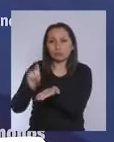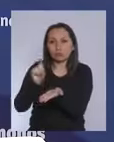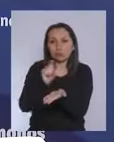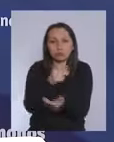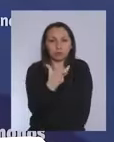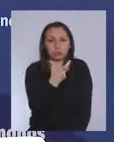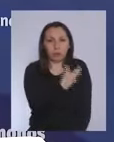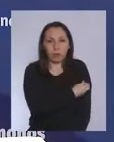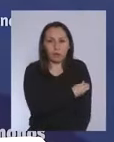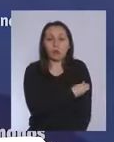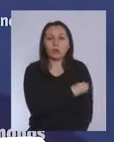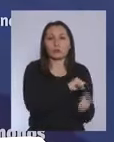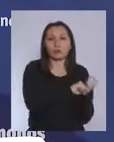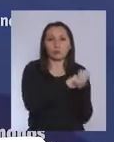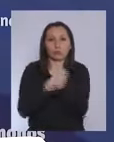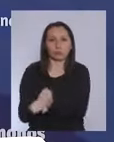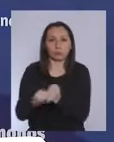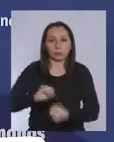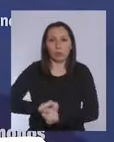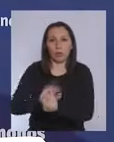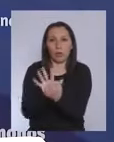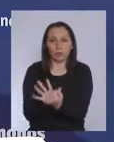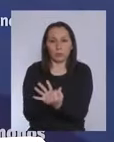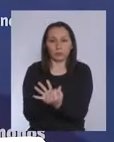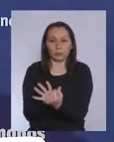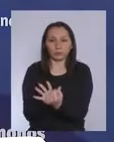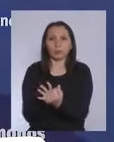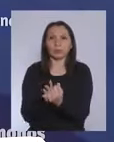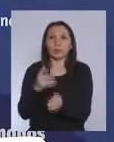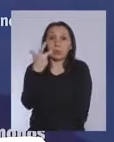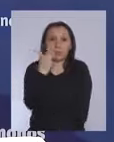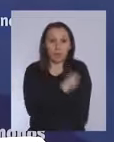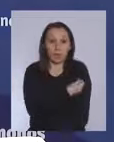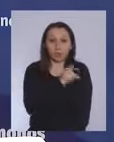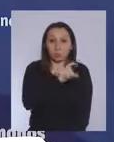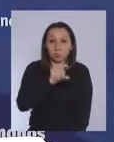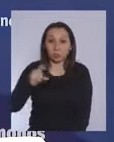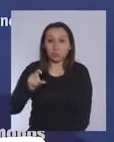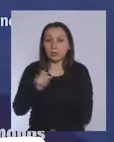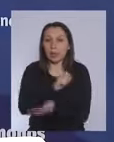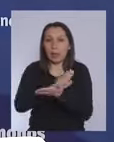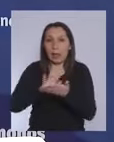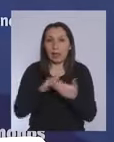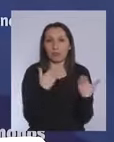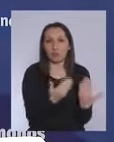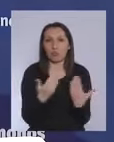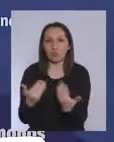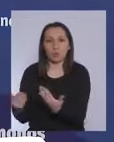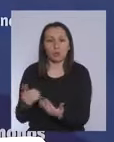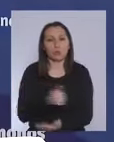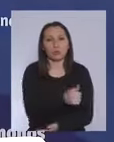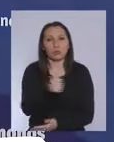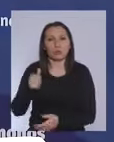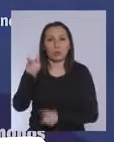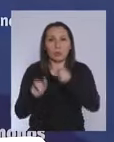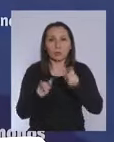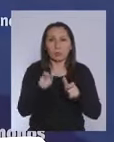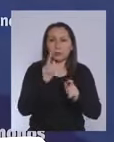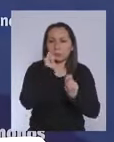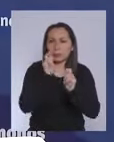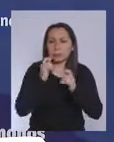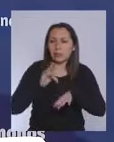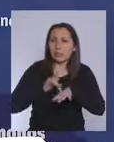vacuna contra el coronavirus estas vacunas serán gratuitas para toda la población de